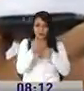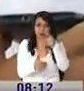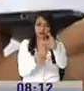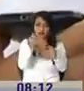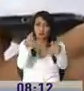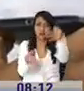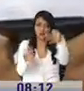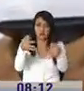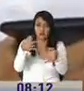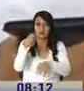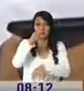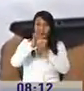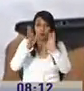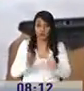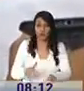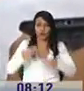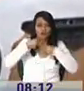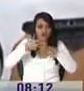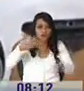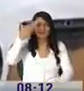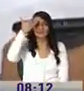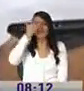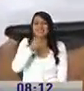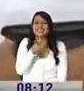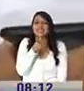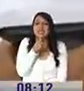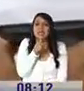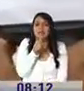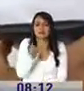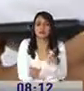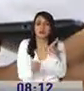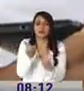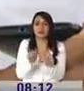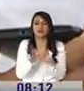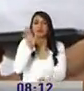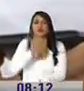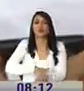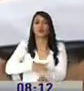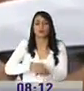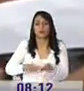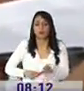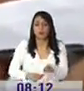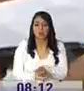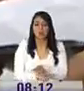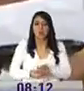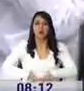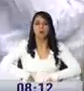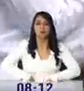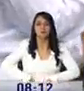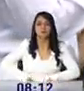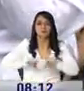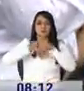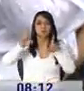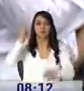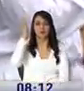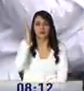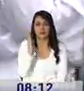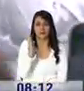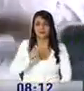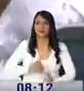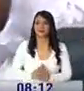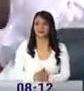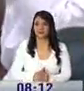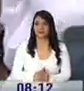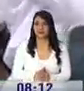Ecuatorianos conozcan Quiénes fueron los beneficiarios de los sobornos de ode El postulante a la jefatura